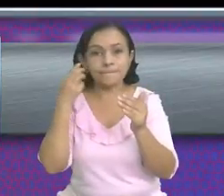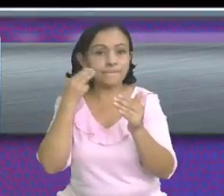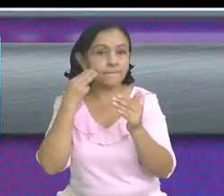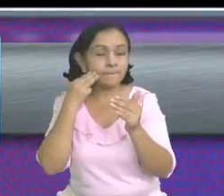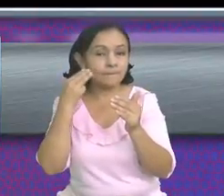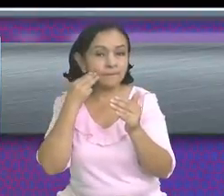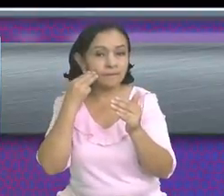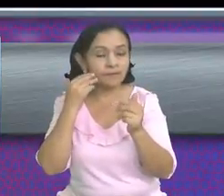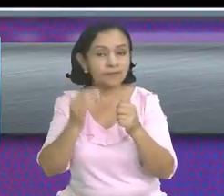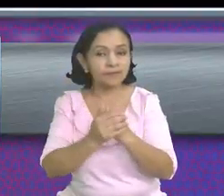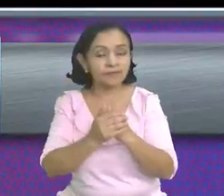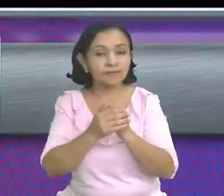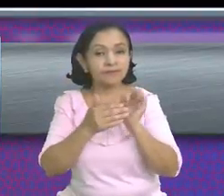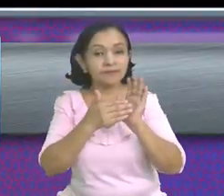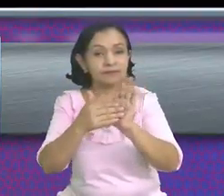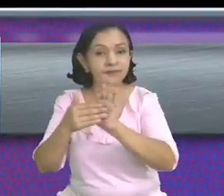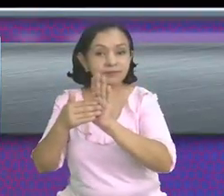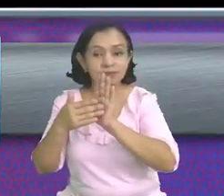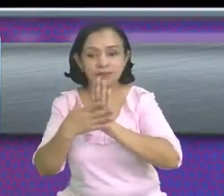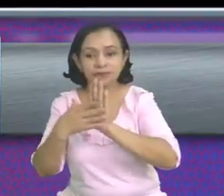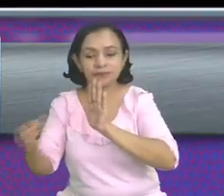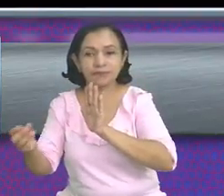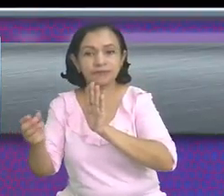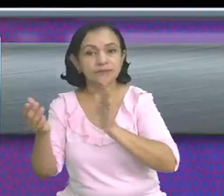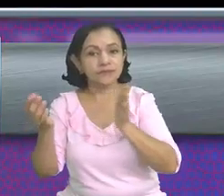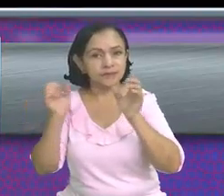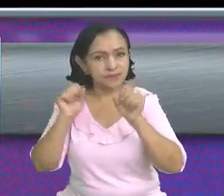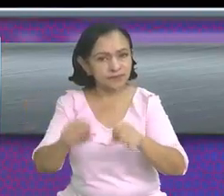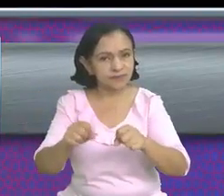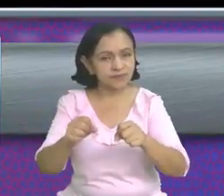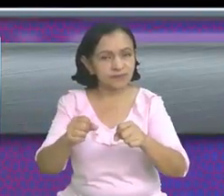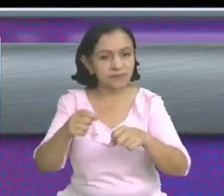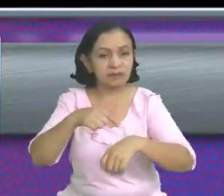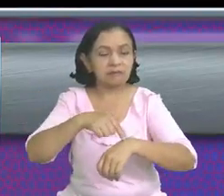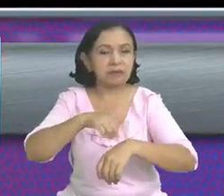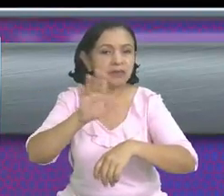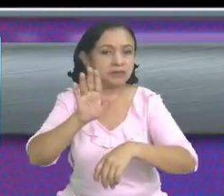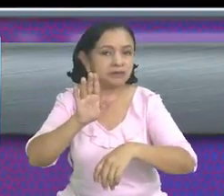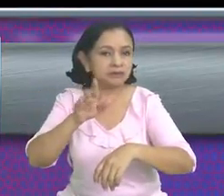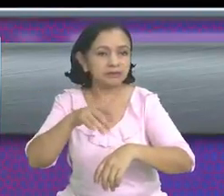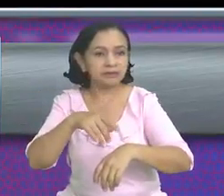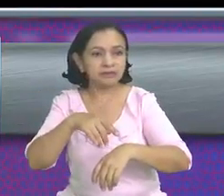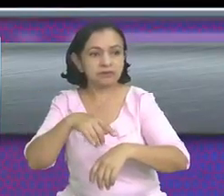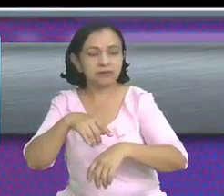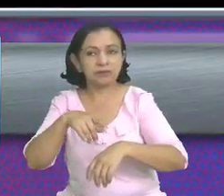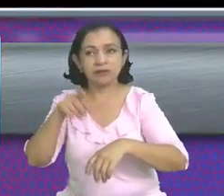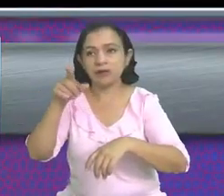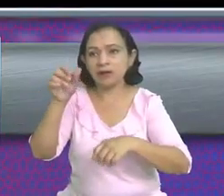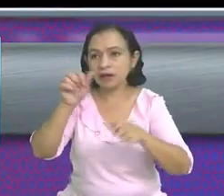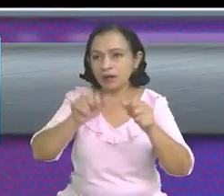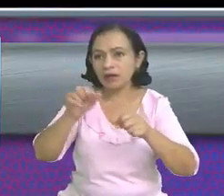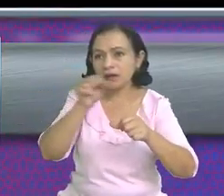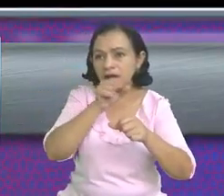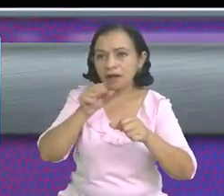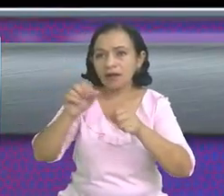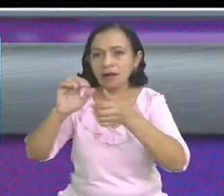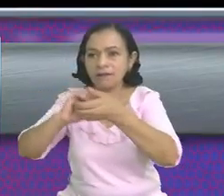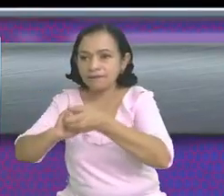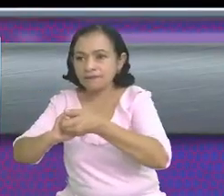de pronto los modelos a seguir, ya pueden ser un poquito más desfasados y entonces van viendo al artista, van viendo al